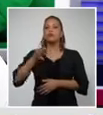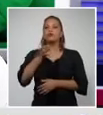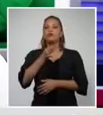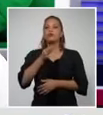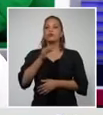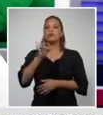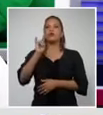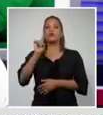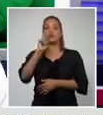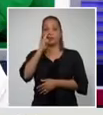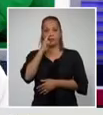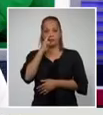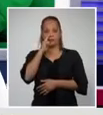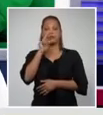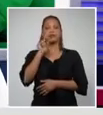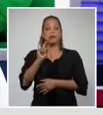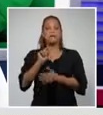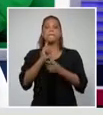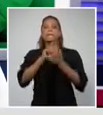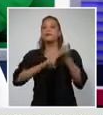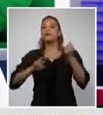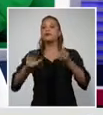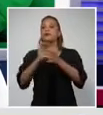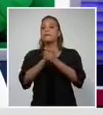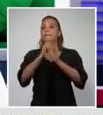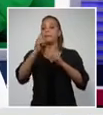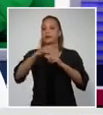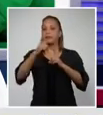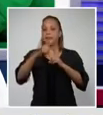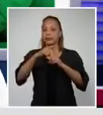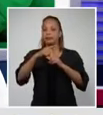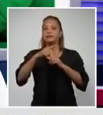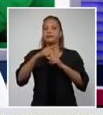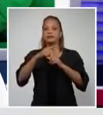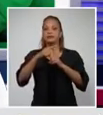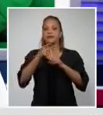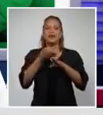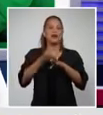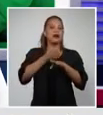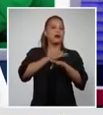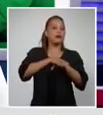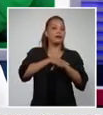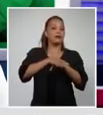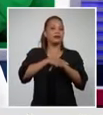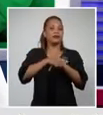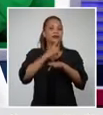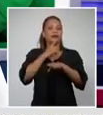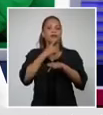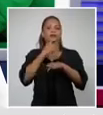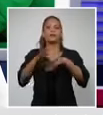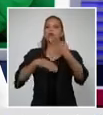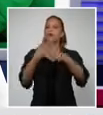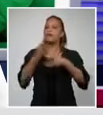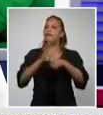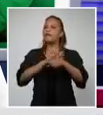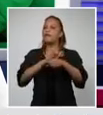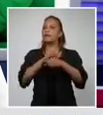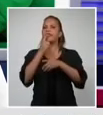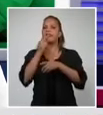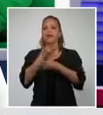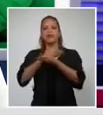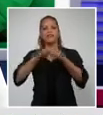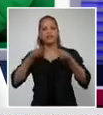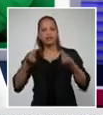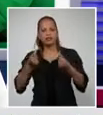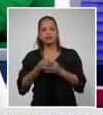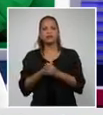en la provincia de Matanzas, con antecedentes de una diabetes mellitus y una